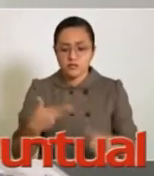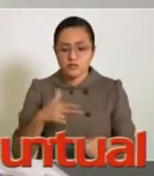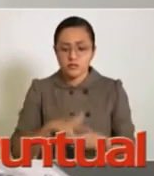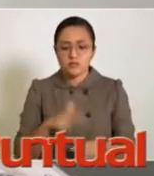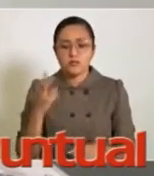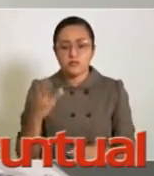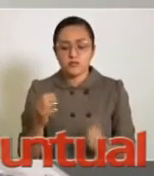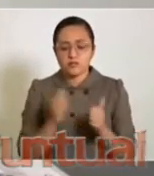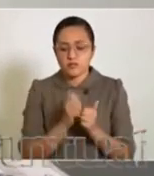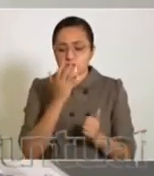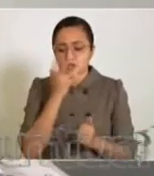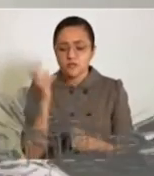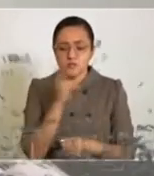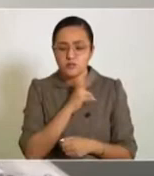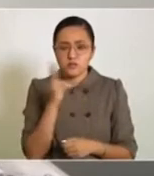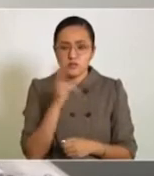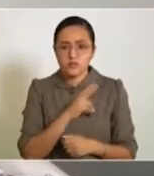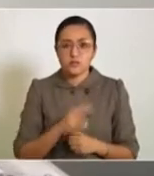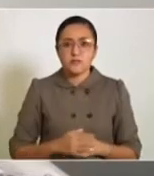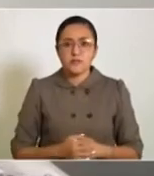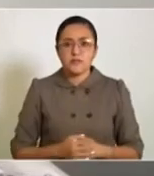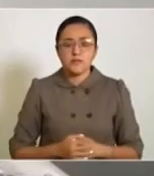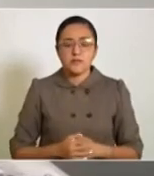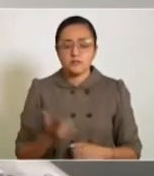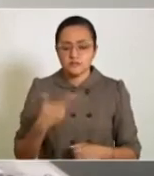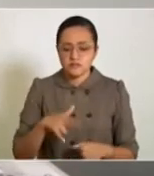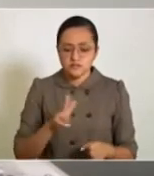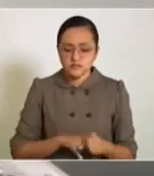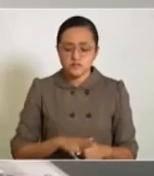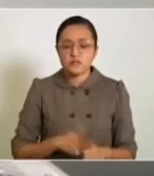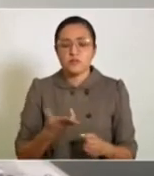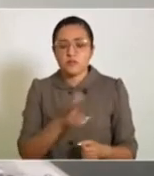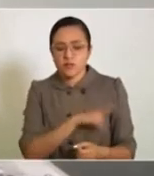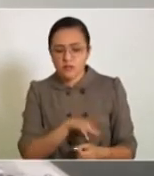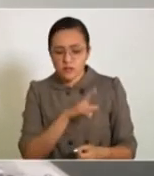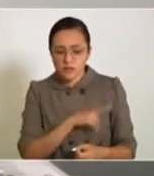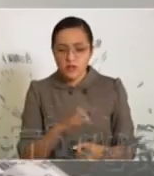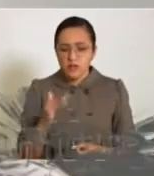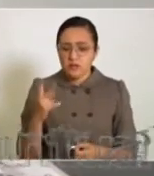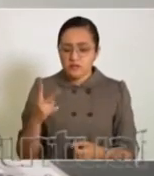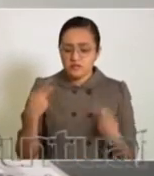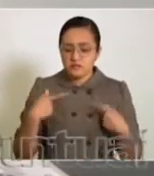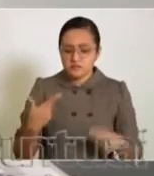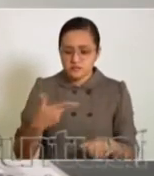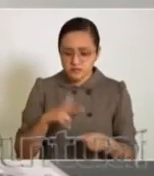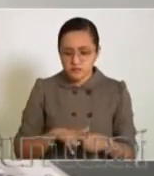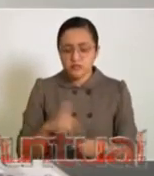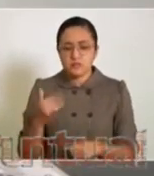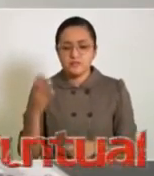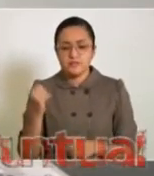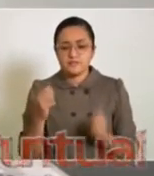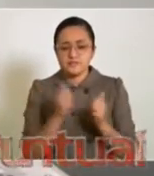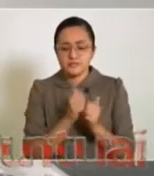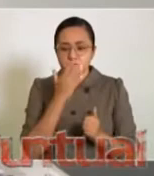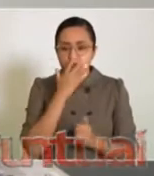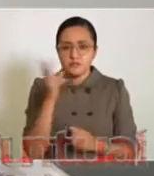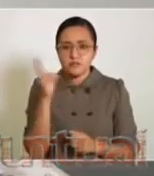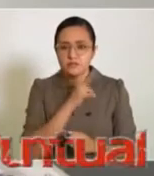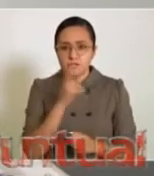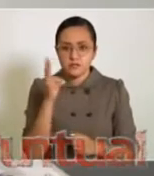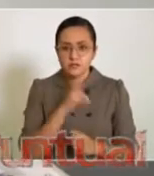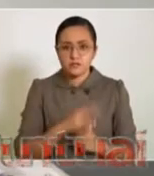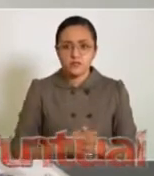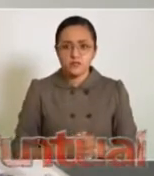pacientes, 3 con ventilación asistida. Los hospitales privados, 52 pacientes y 9 con